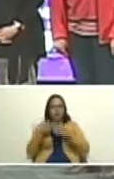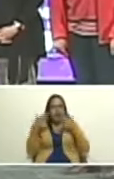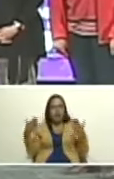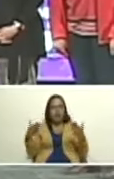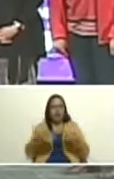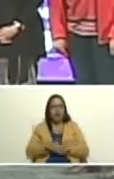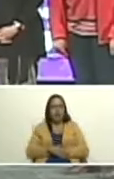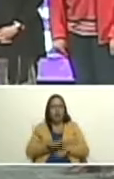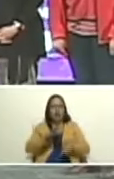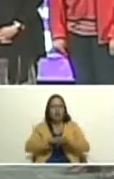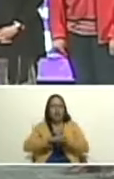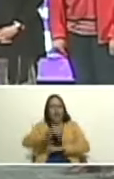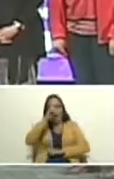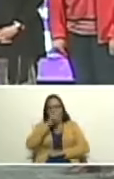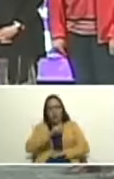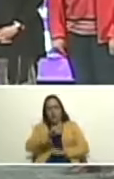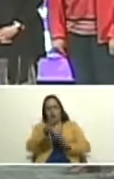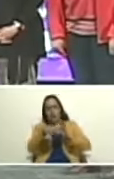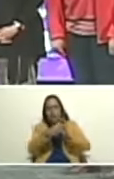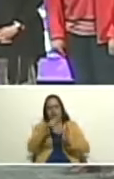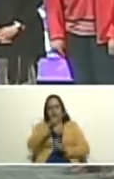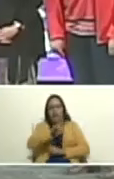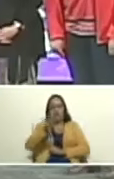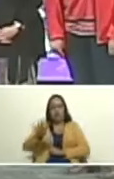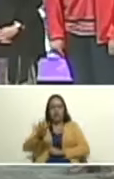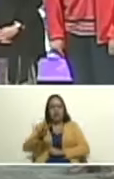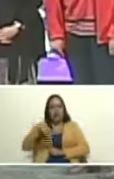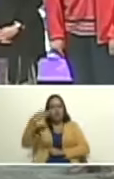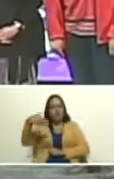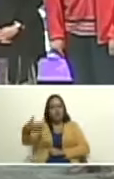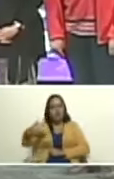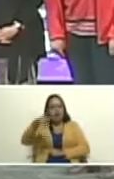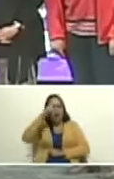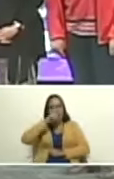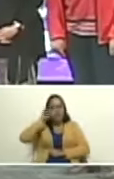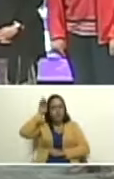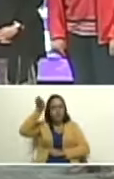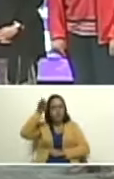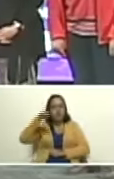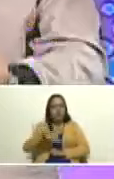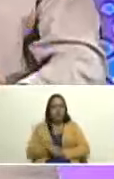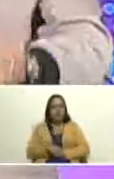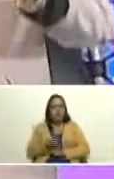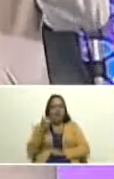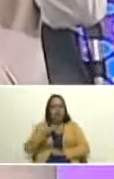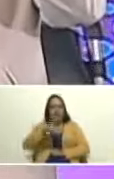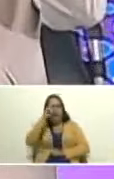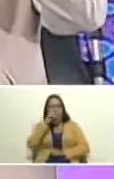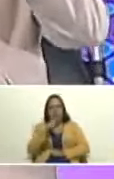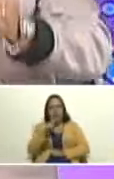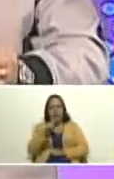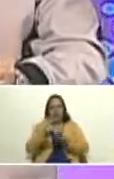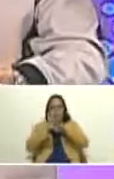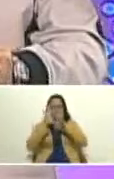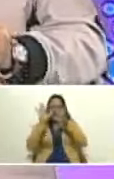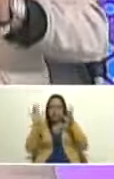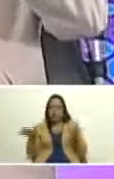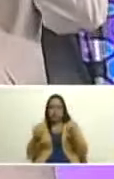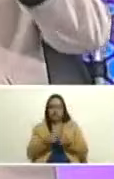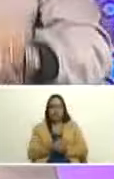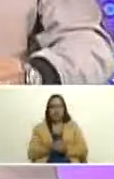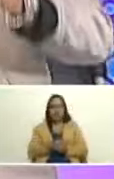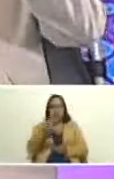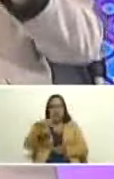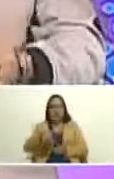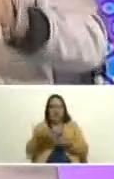año 2024 y los años que están por venir serán los años esplendorosos de